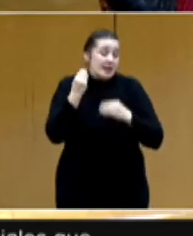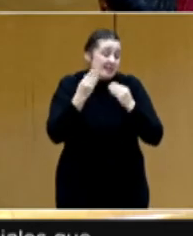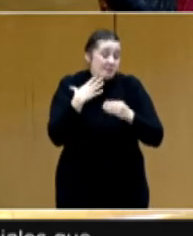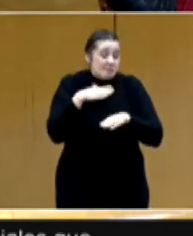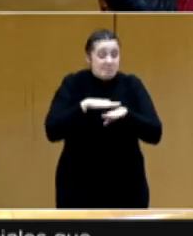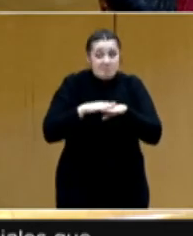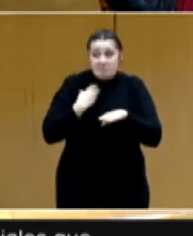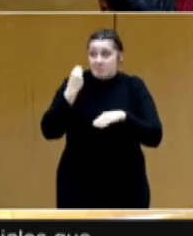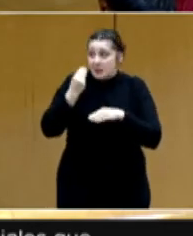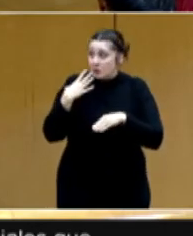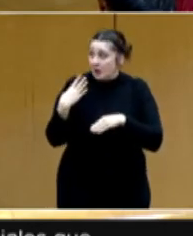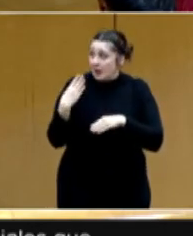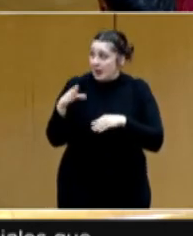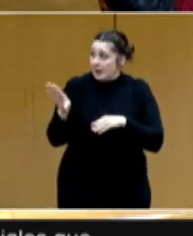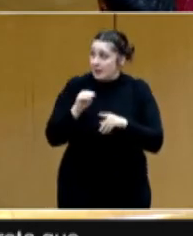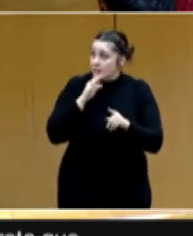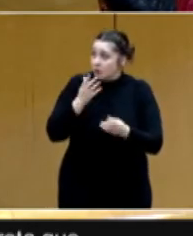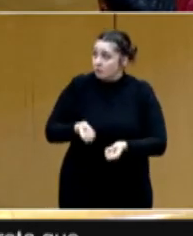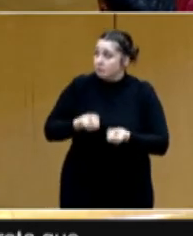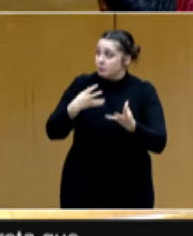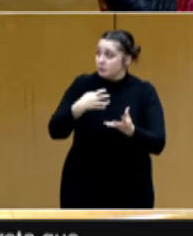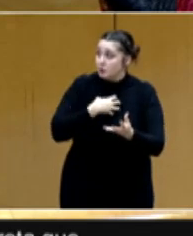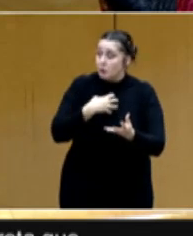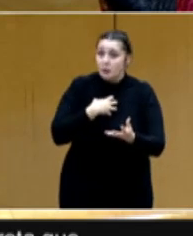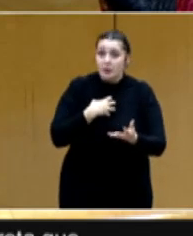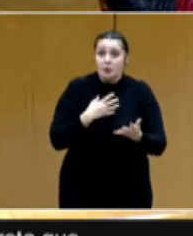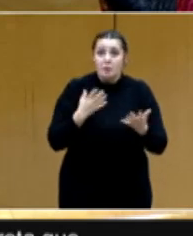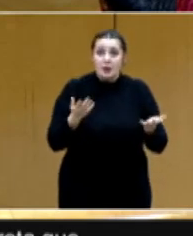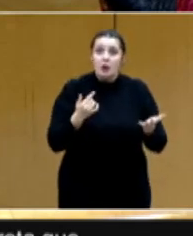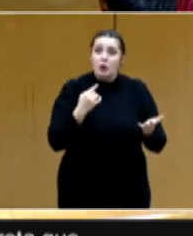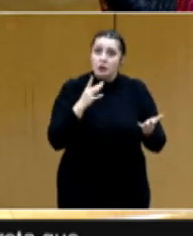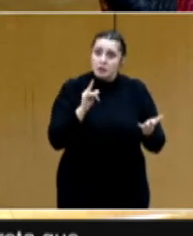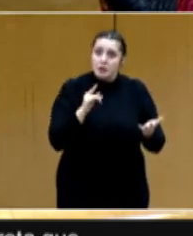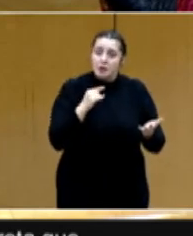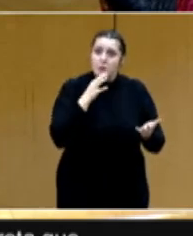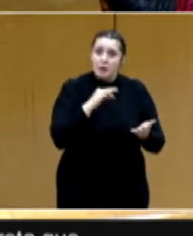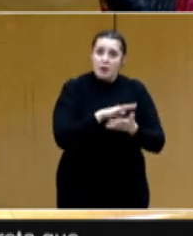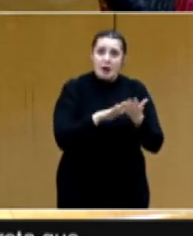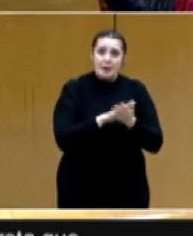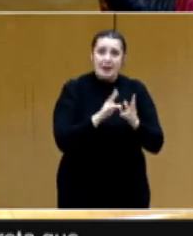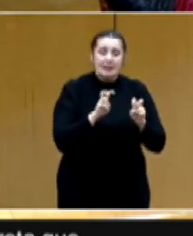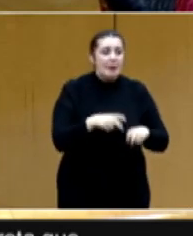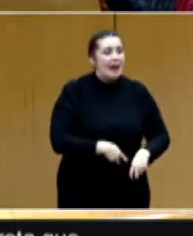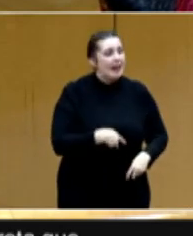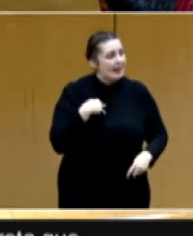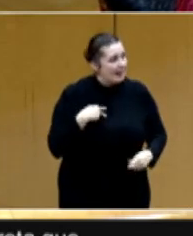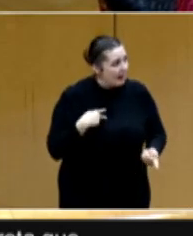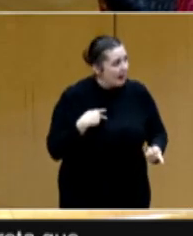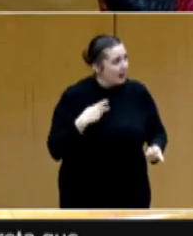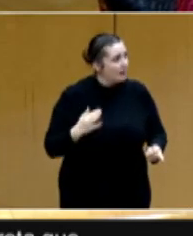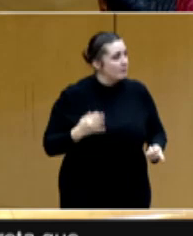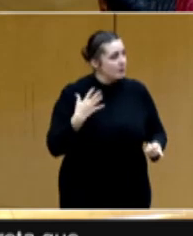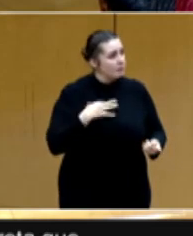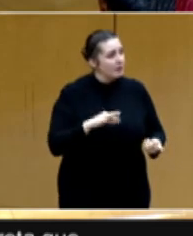que entienda que no puedo no puedo hacerlo pero puedo decirle en términos generales y en la parte que ellos aplicable